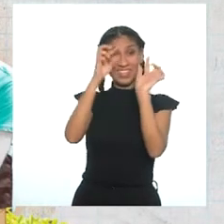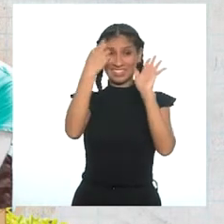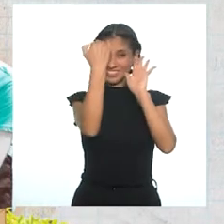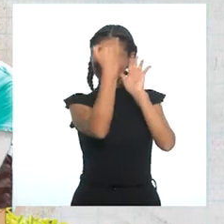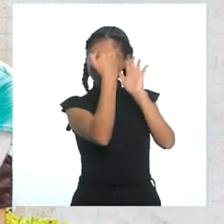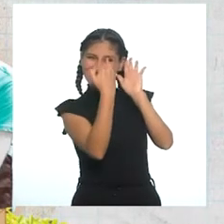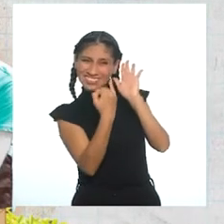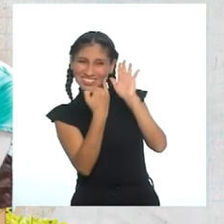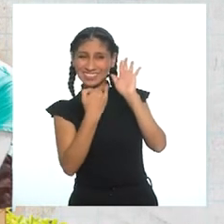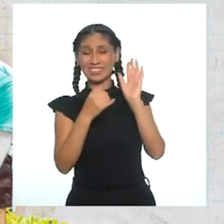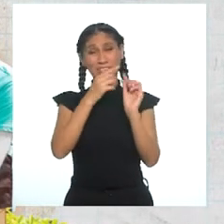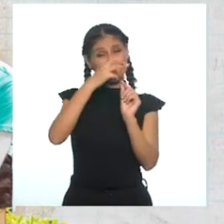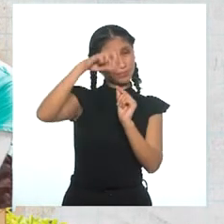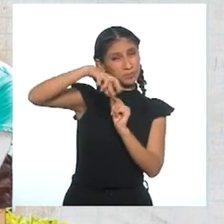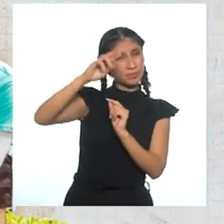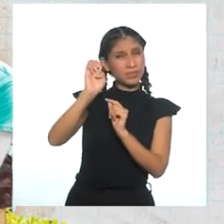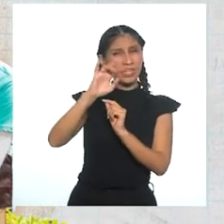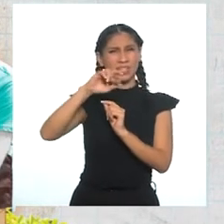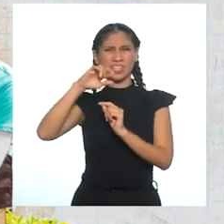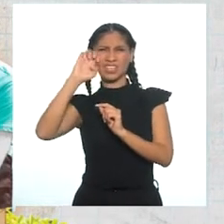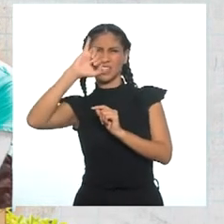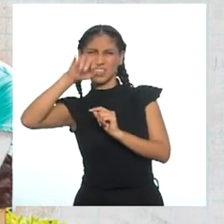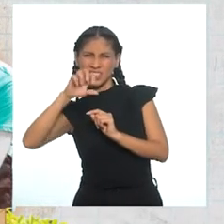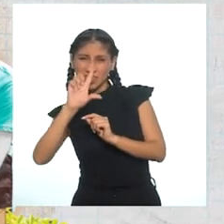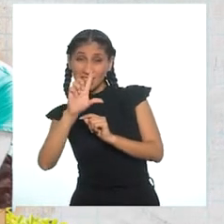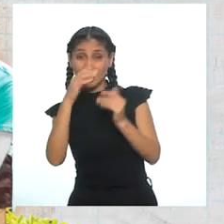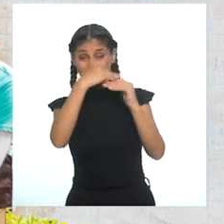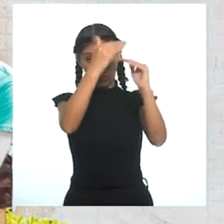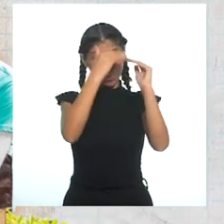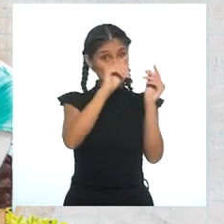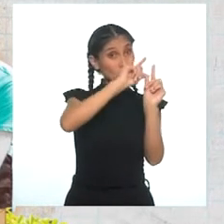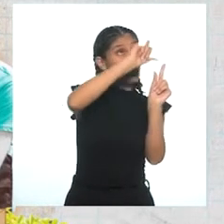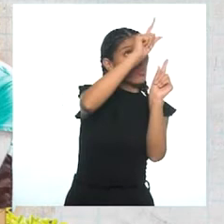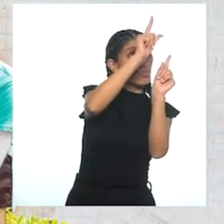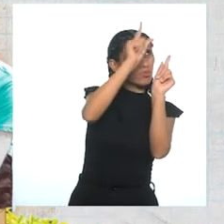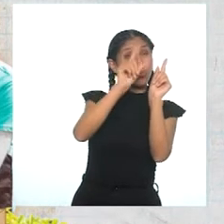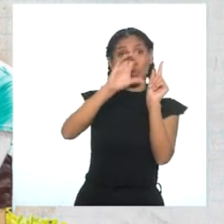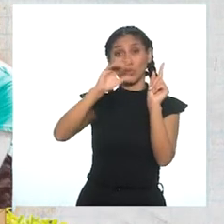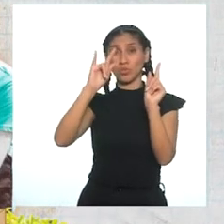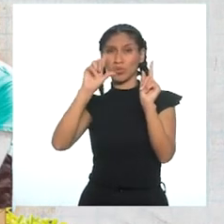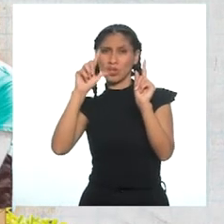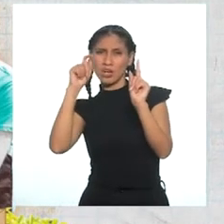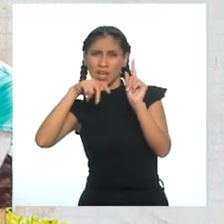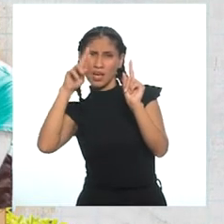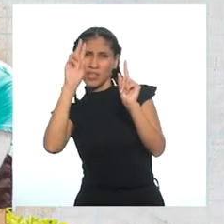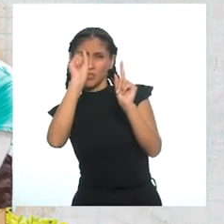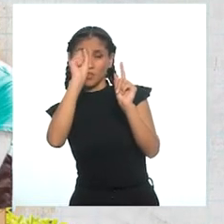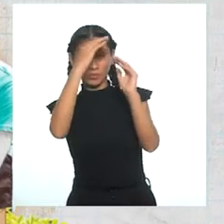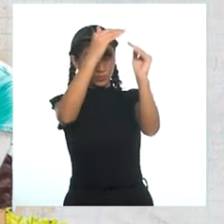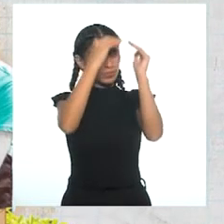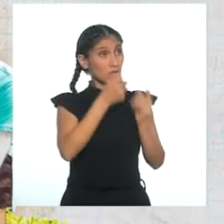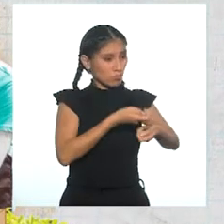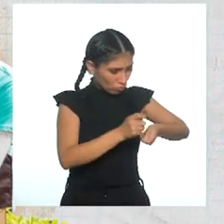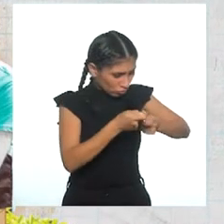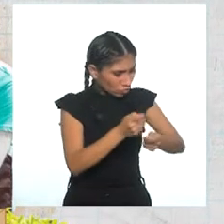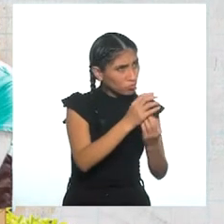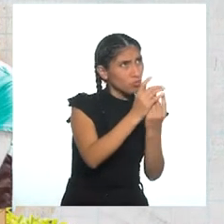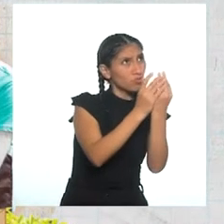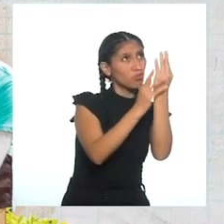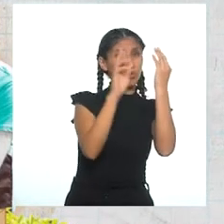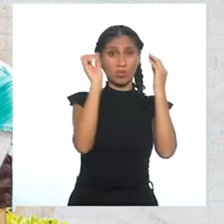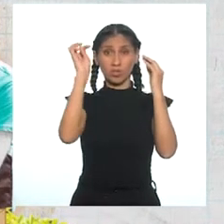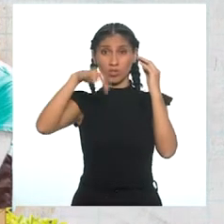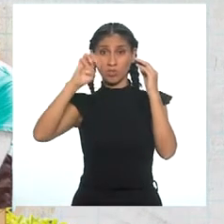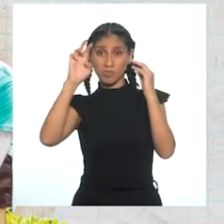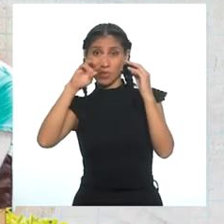y romero, ya que su cosecha es más sencilla y rápida. Luego pasarán a la siembra de semillas